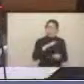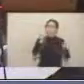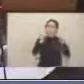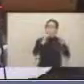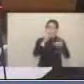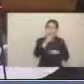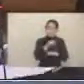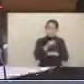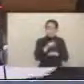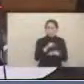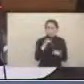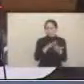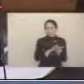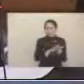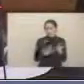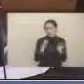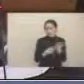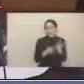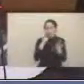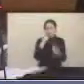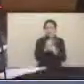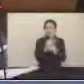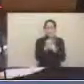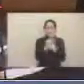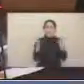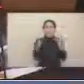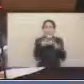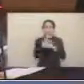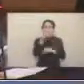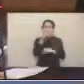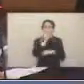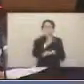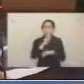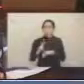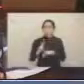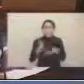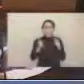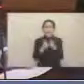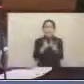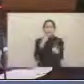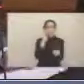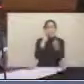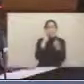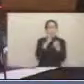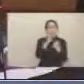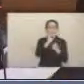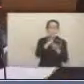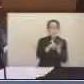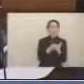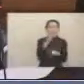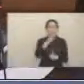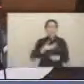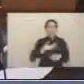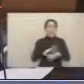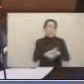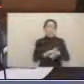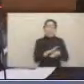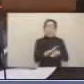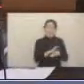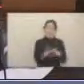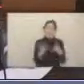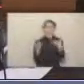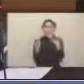calidad, verá, el 19 de octubre de 2012 hubo una reunión de la coordinadora de 03 de la Consejería con